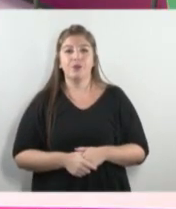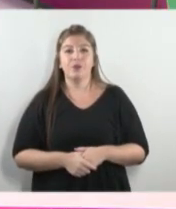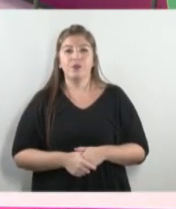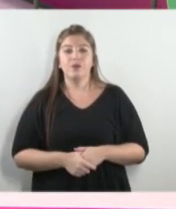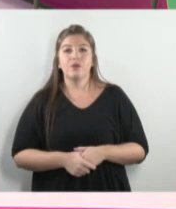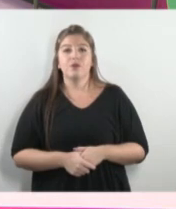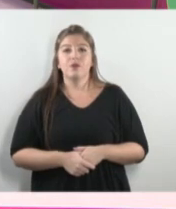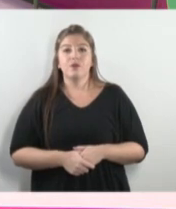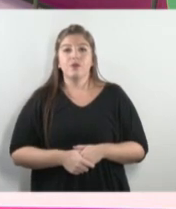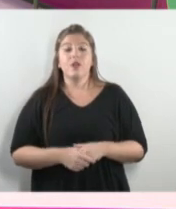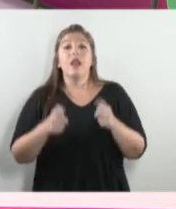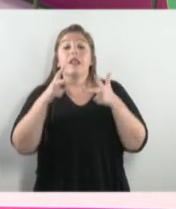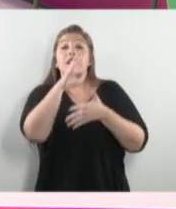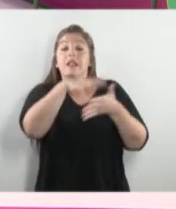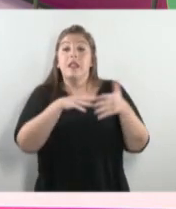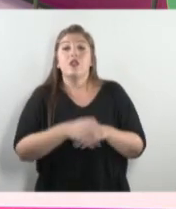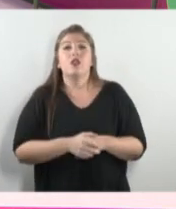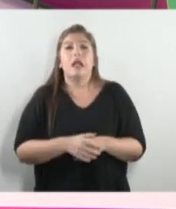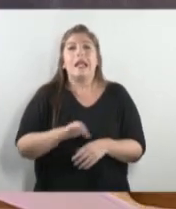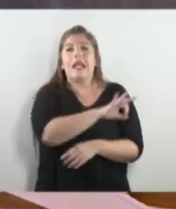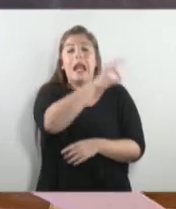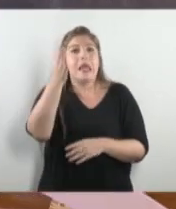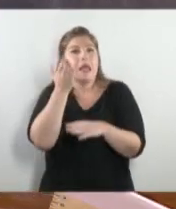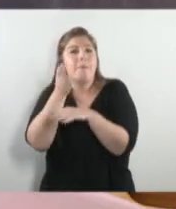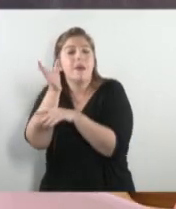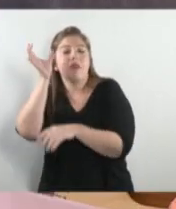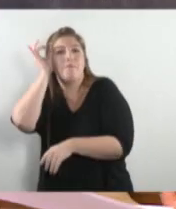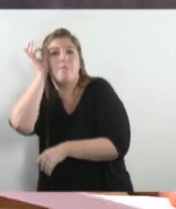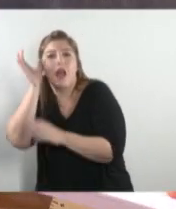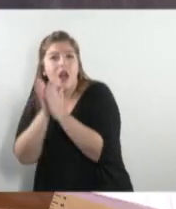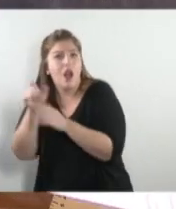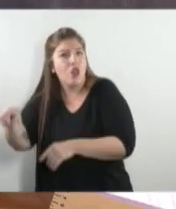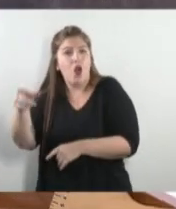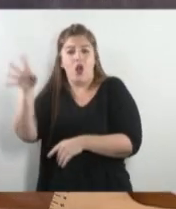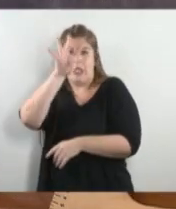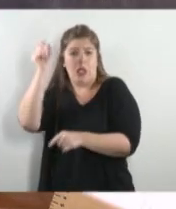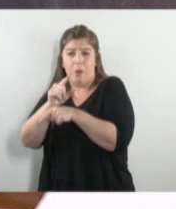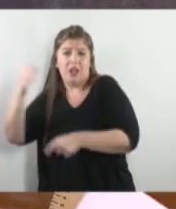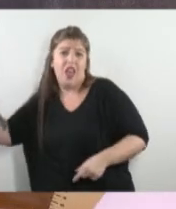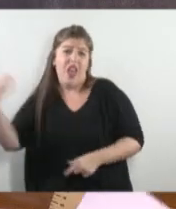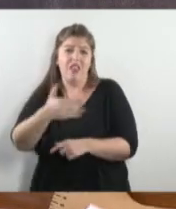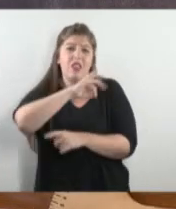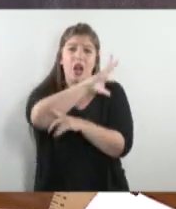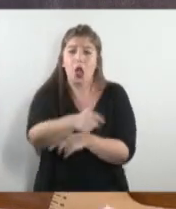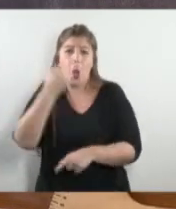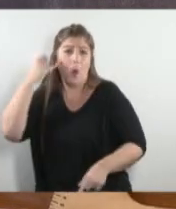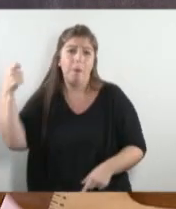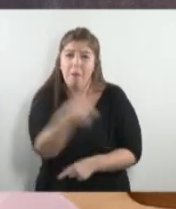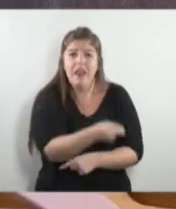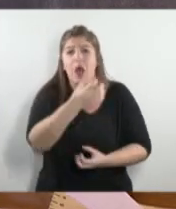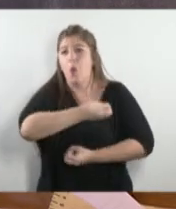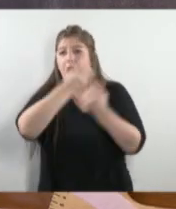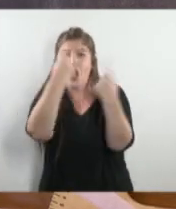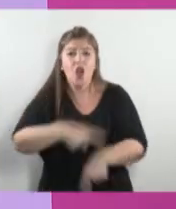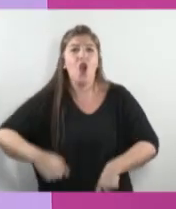dice así el texto: Naide le pida perdones al indio, pues donde de entra roba y mata cuanto encuentra y quema